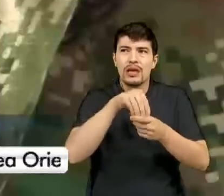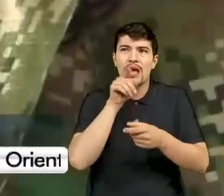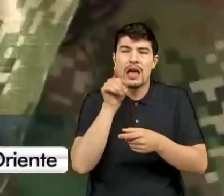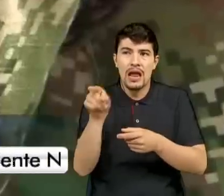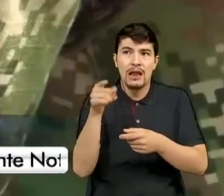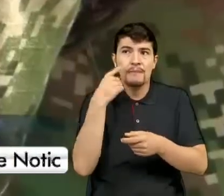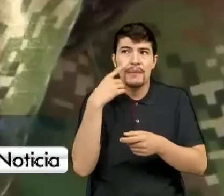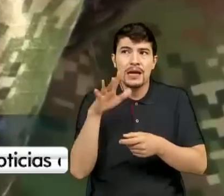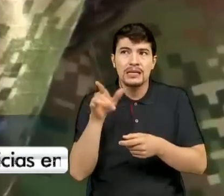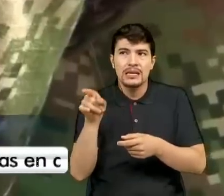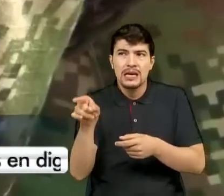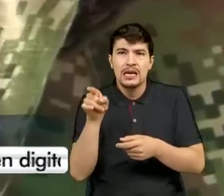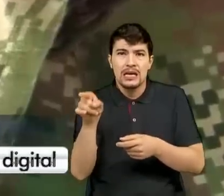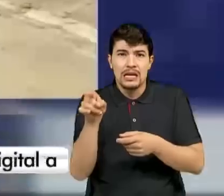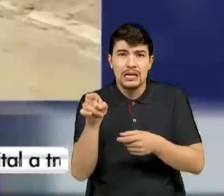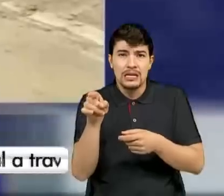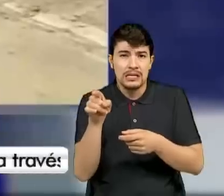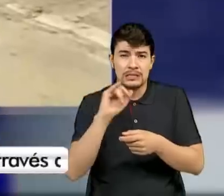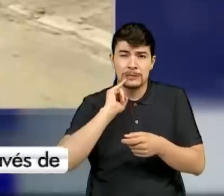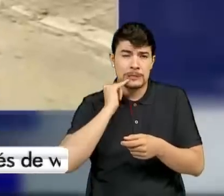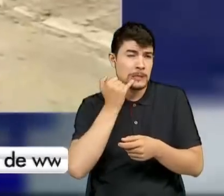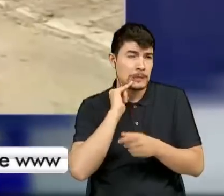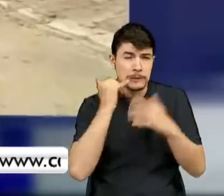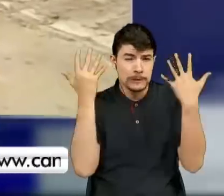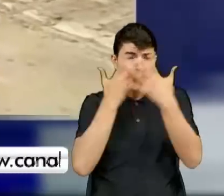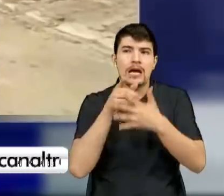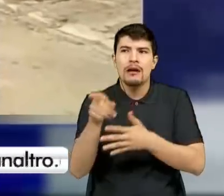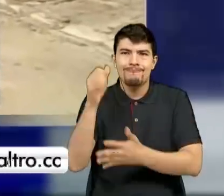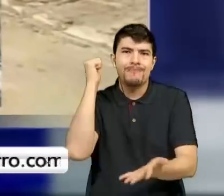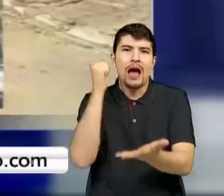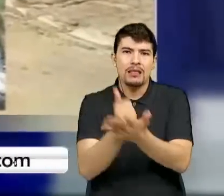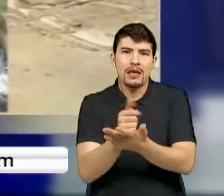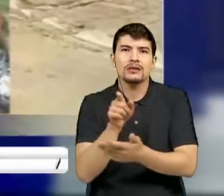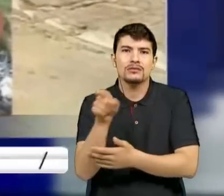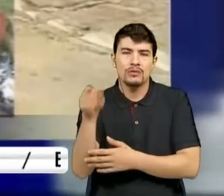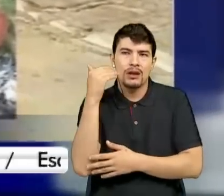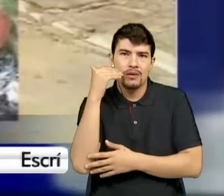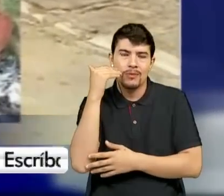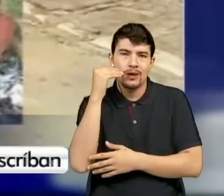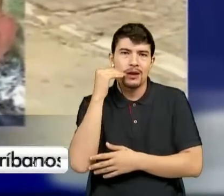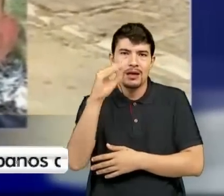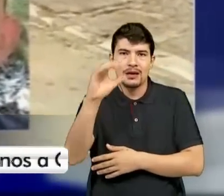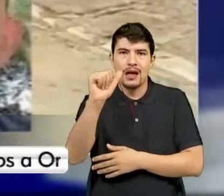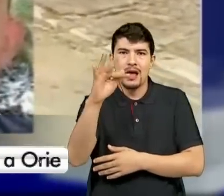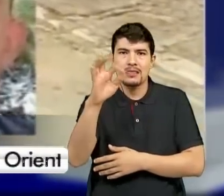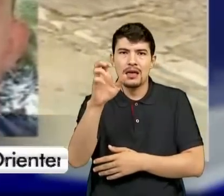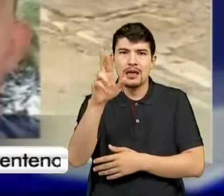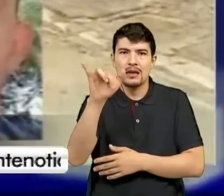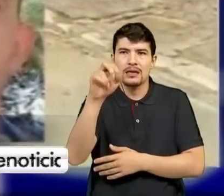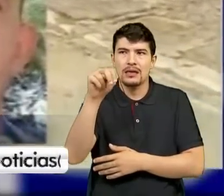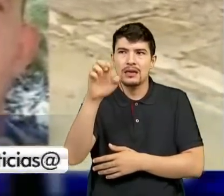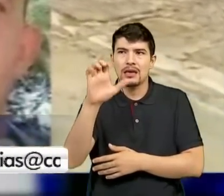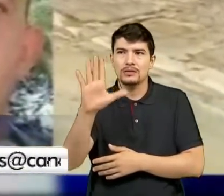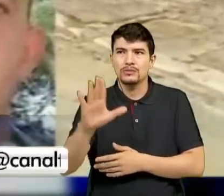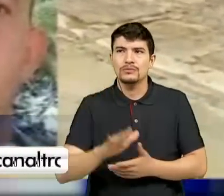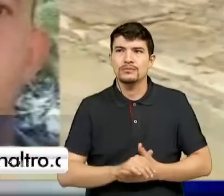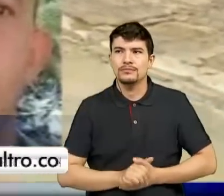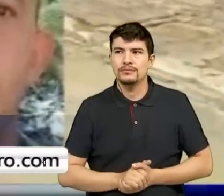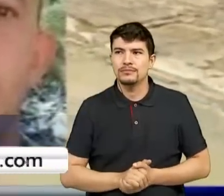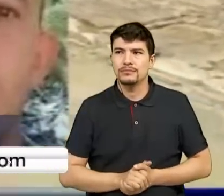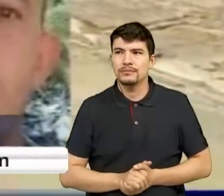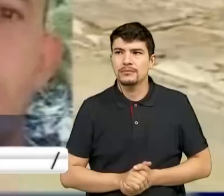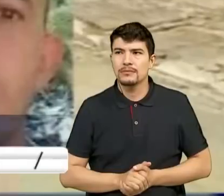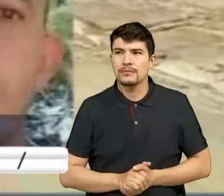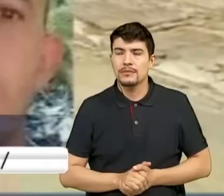al parecer cegado por una situación de celos, habría asesinado de manera brutal a la joven voluntaria de la Defensa Civil. Que